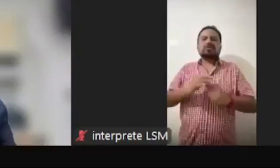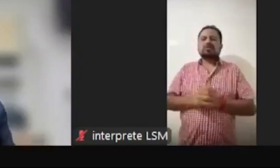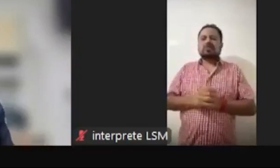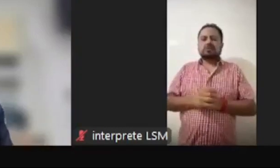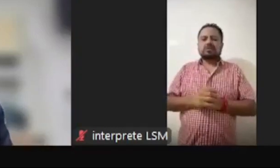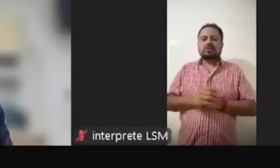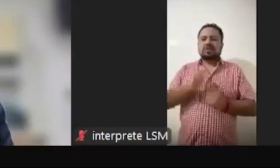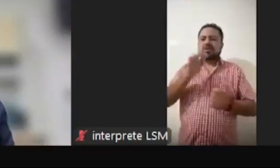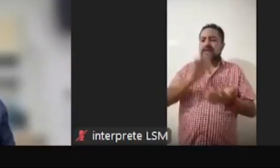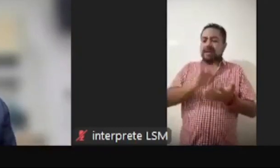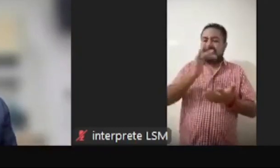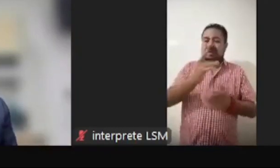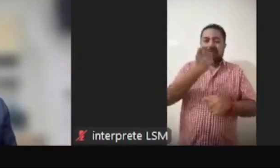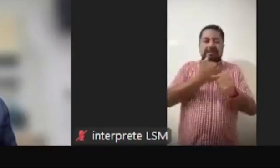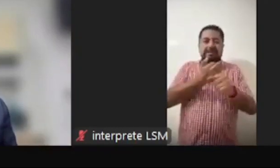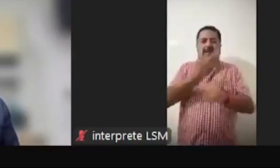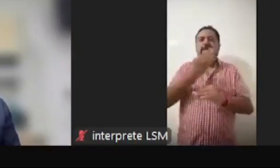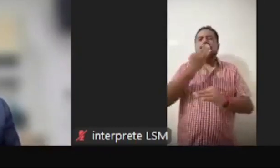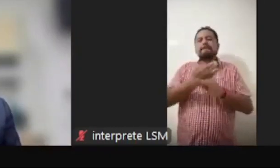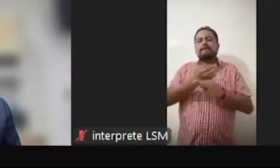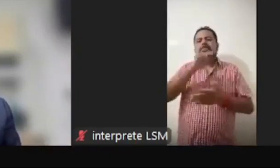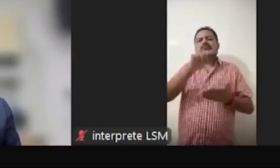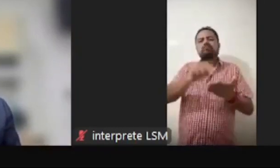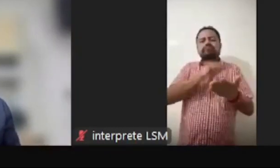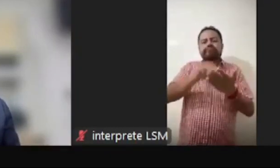Gracias, secretario. Sírvase recabar las firmas a la